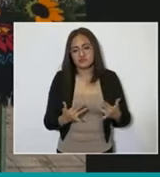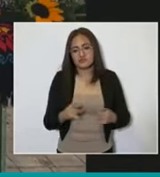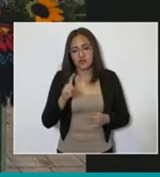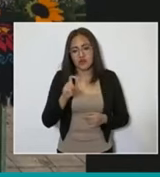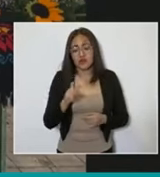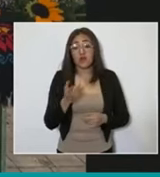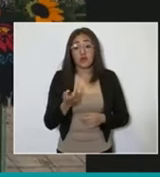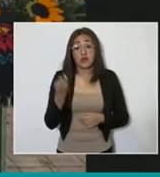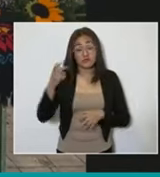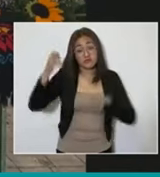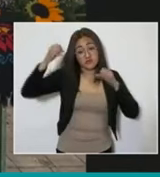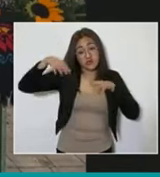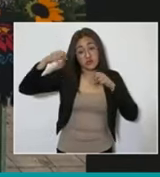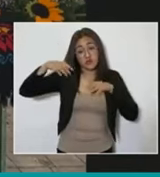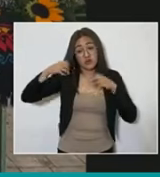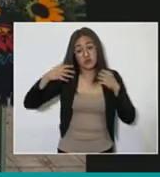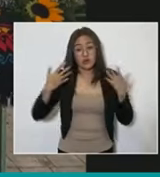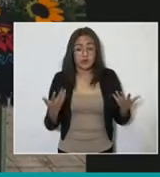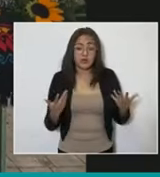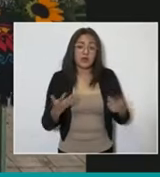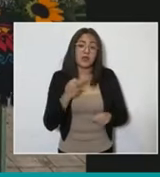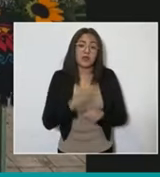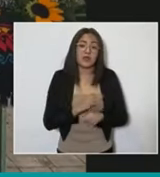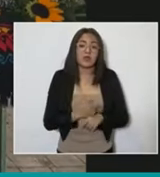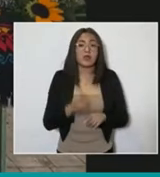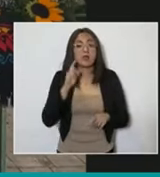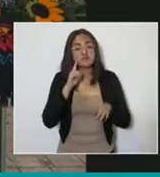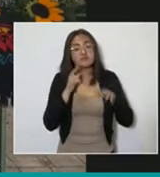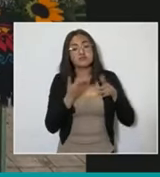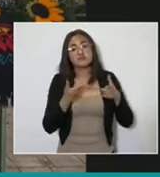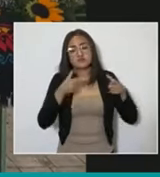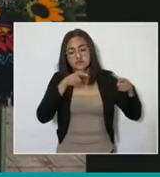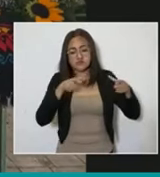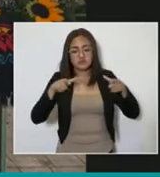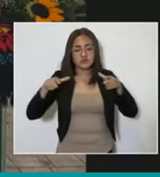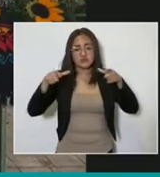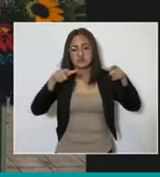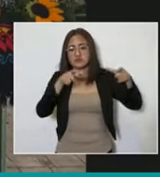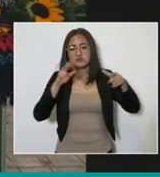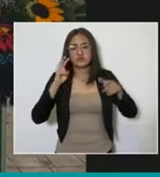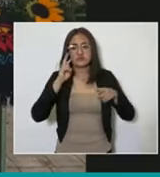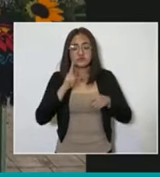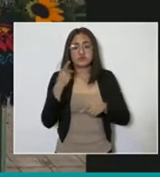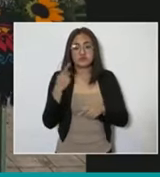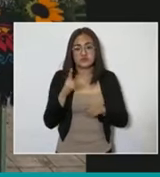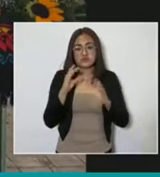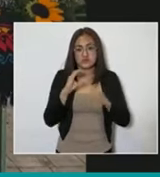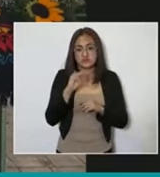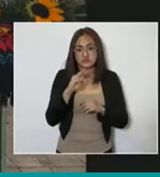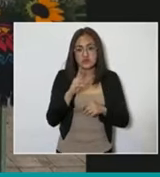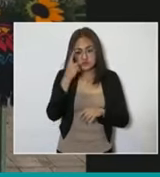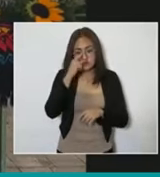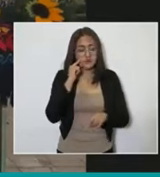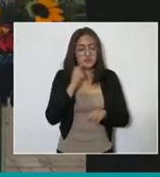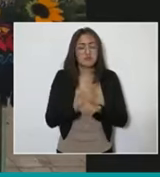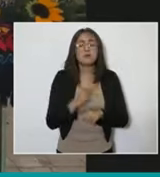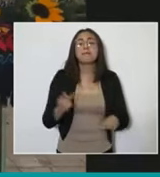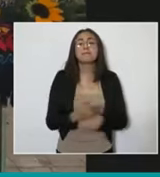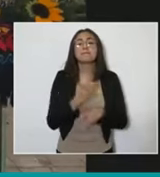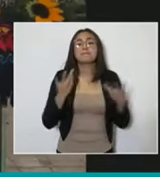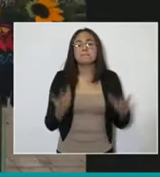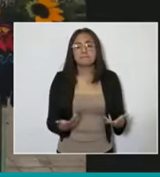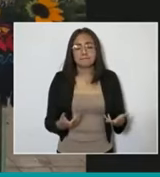las lluvias. En estos momentos se está haciendo sobrevuelos con el dron de Protección Civil para saber las dimensiones